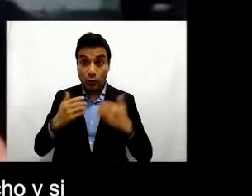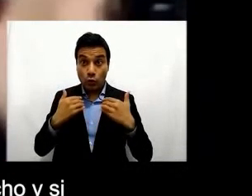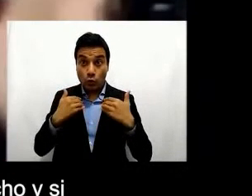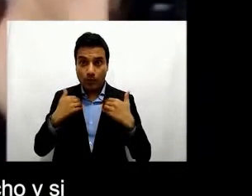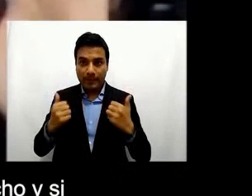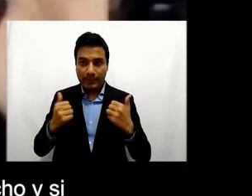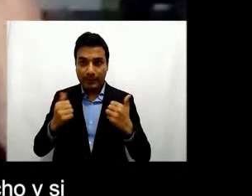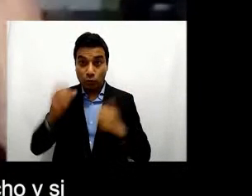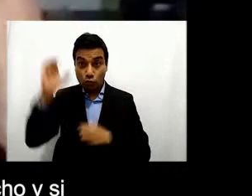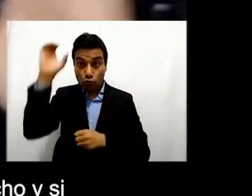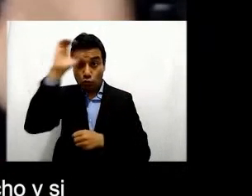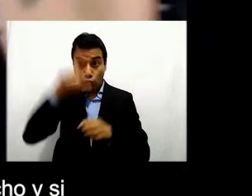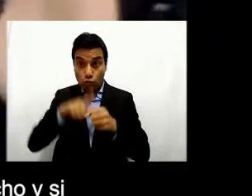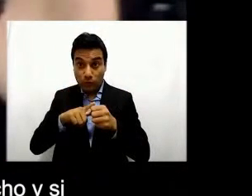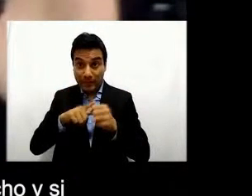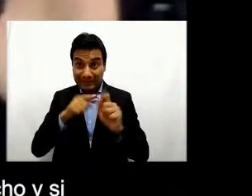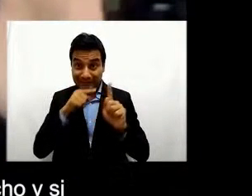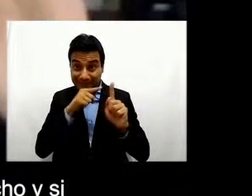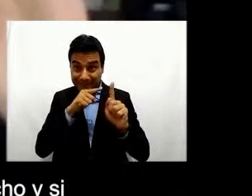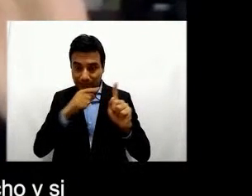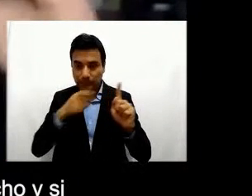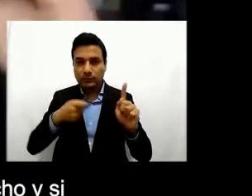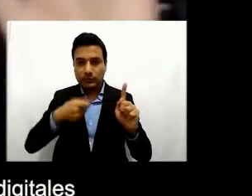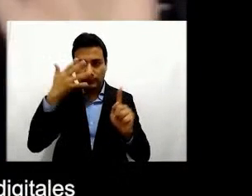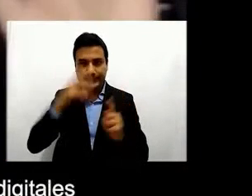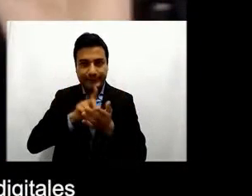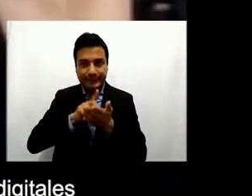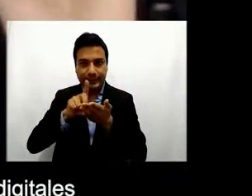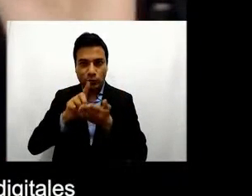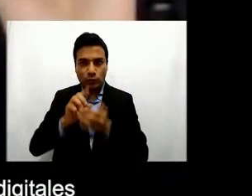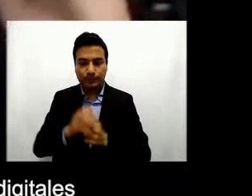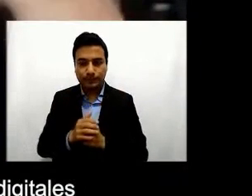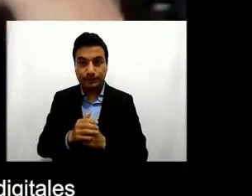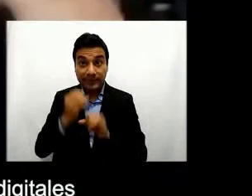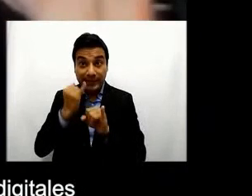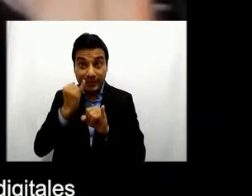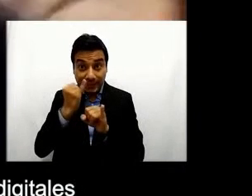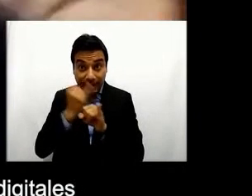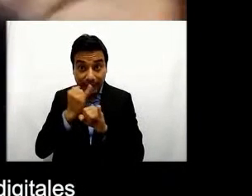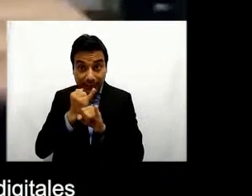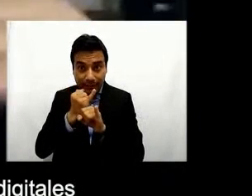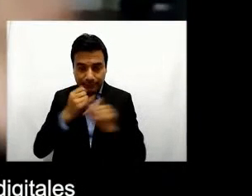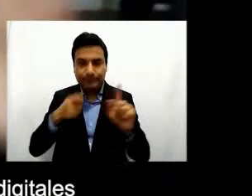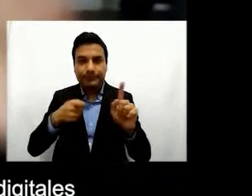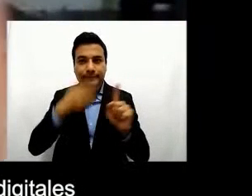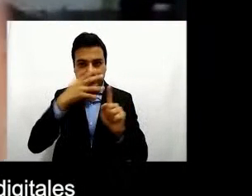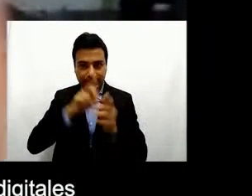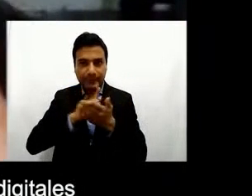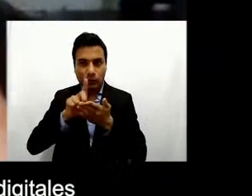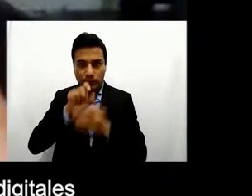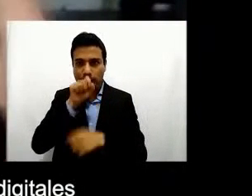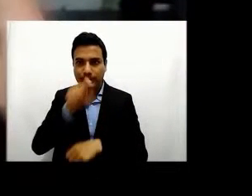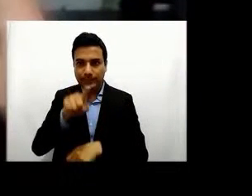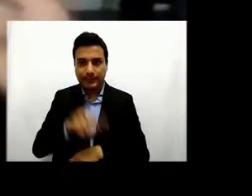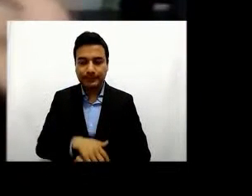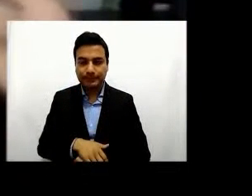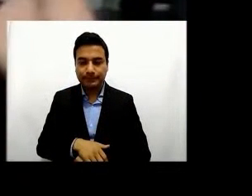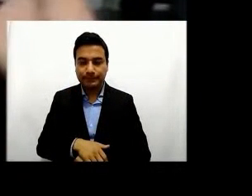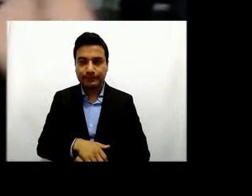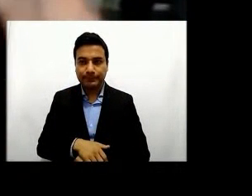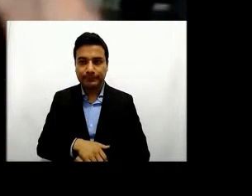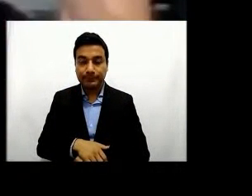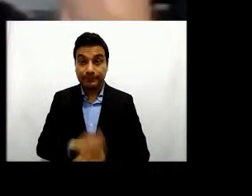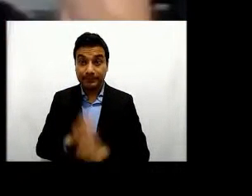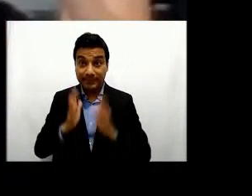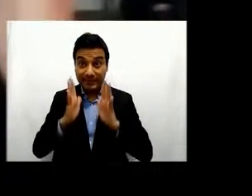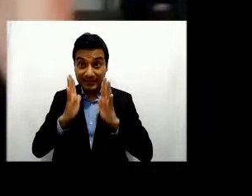Y si ya andamos en esas, de una vez también entender que el internet también lo es, ¿no?, y que los derechos digitales también lo son. Porque la medida en la que podamos